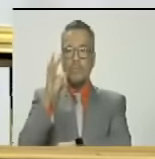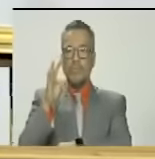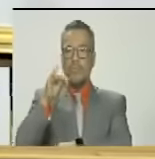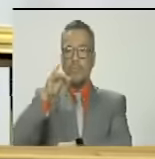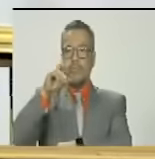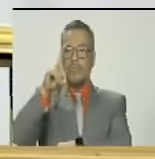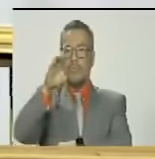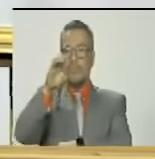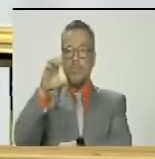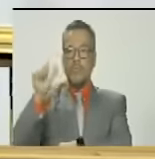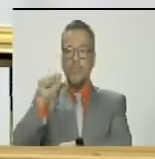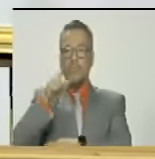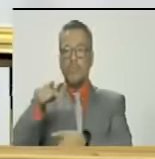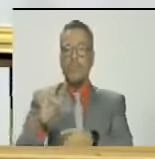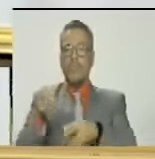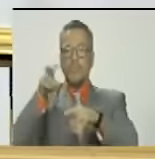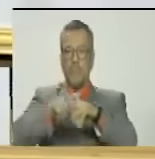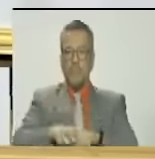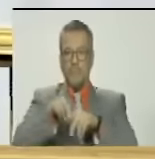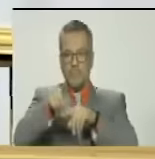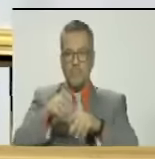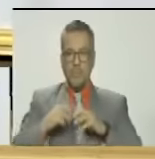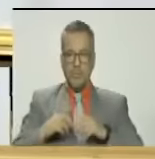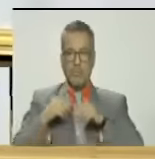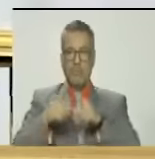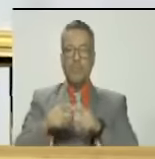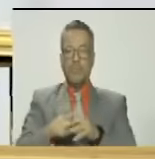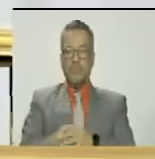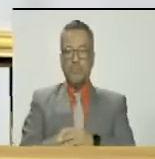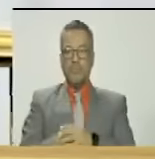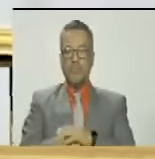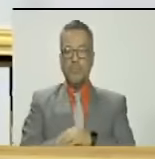Vázquez. Sírvase, por favor, a ocupar su respectivo lugar.